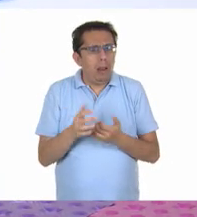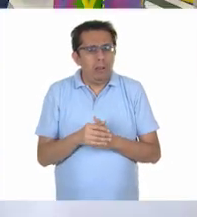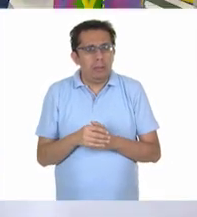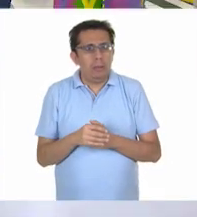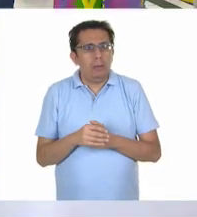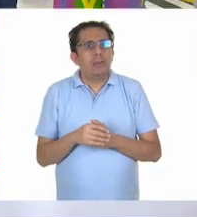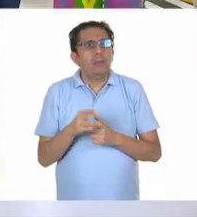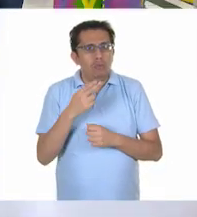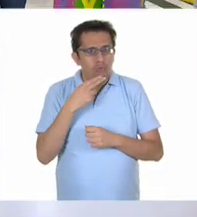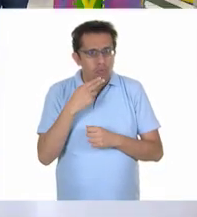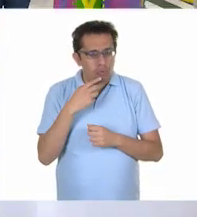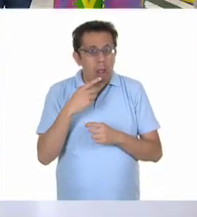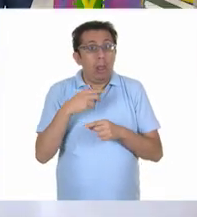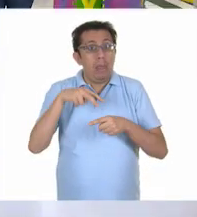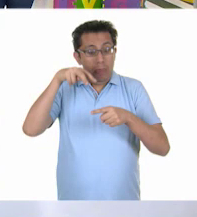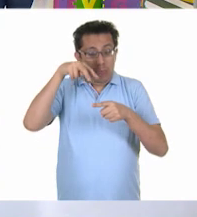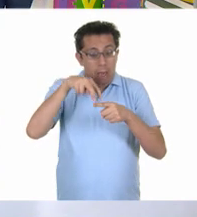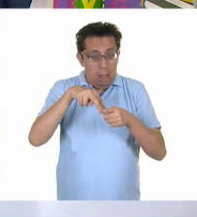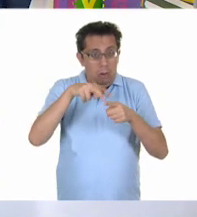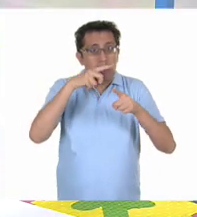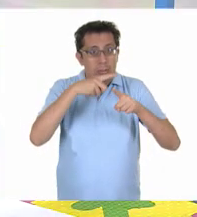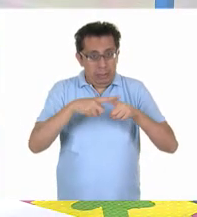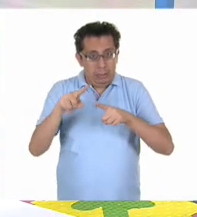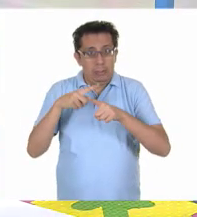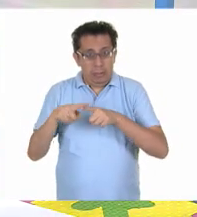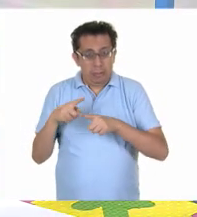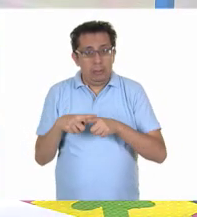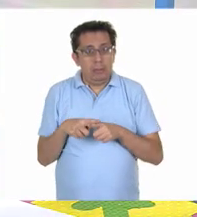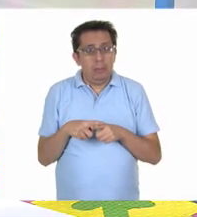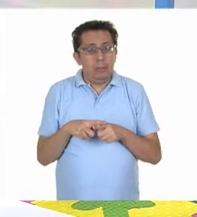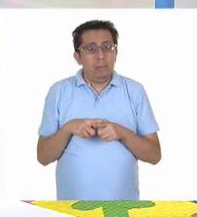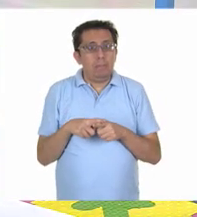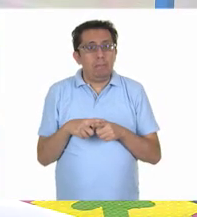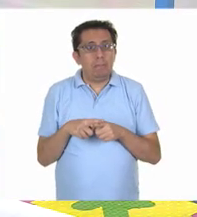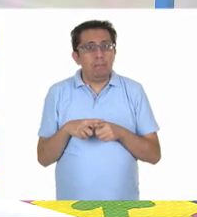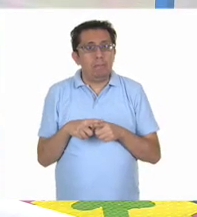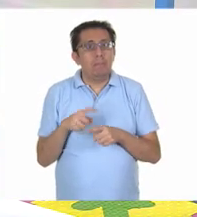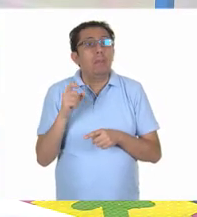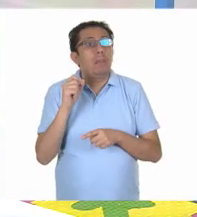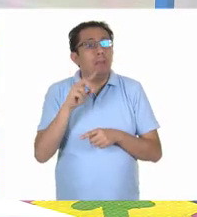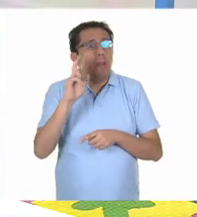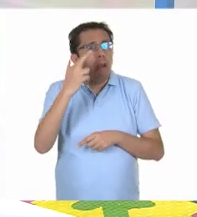¿Qué figuras ocupaste? Ocupé varios triángulos.